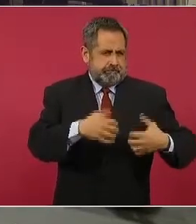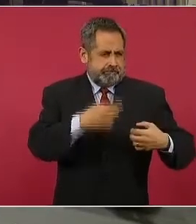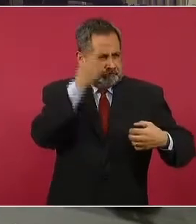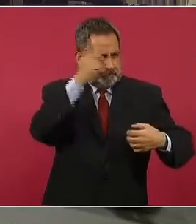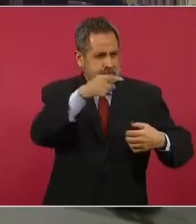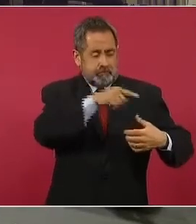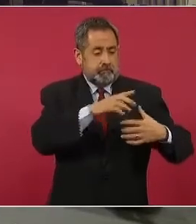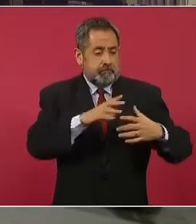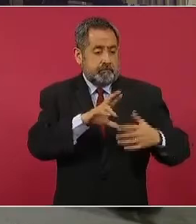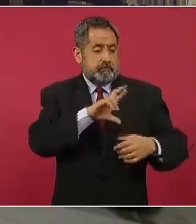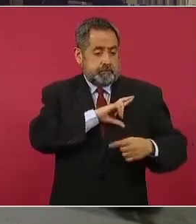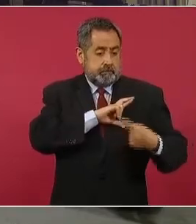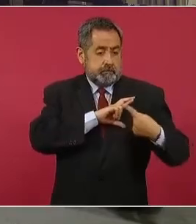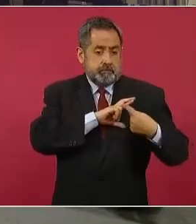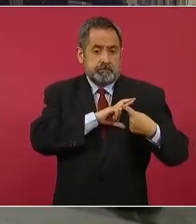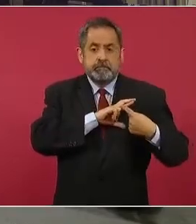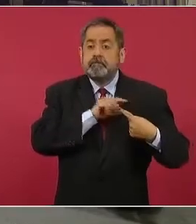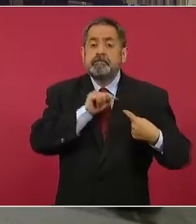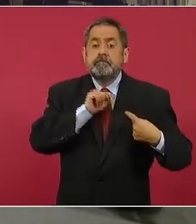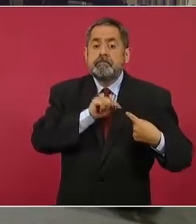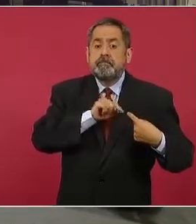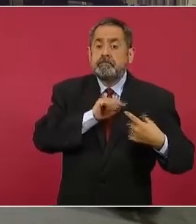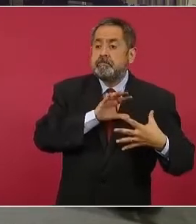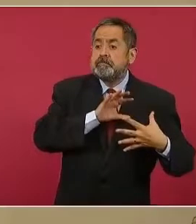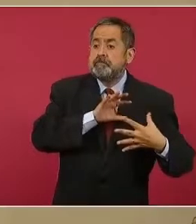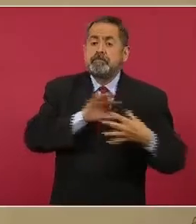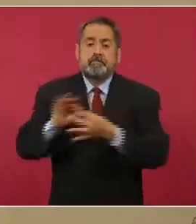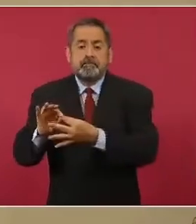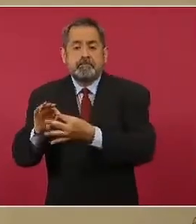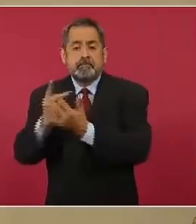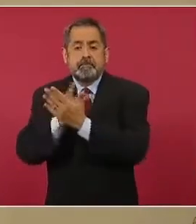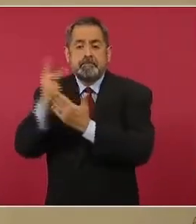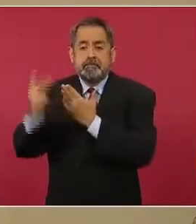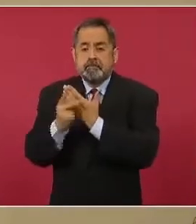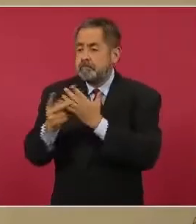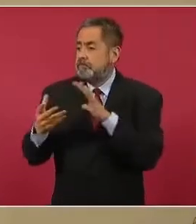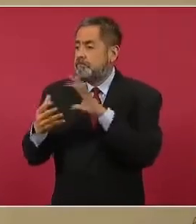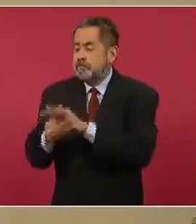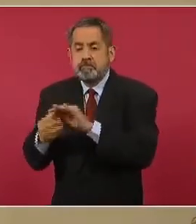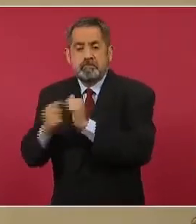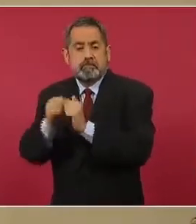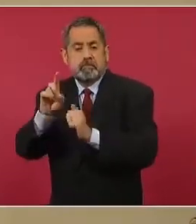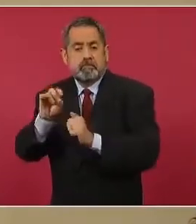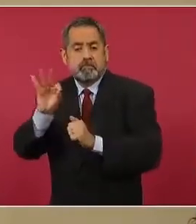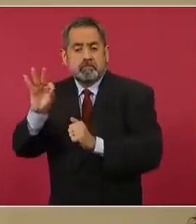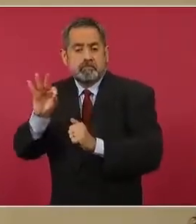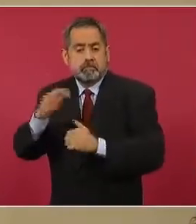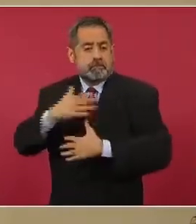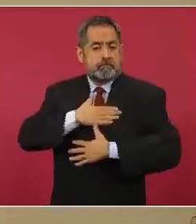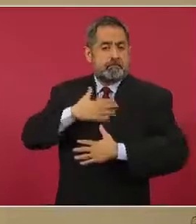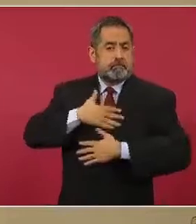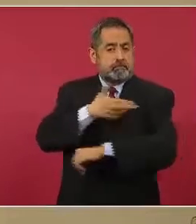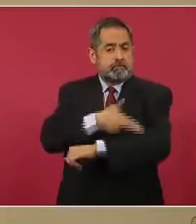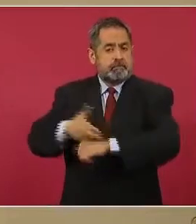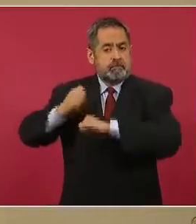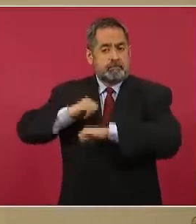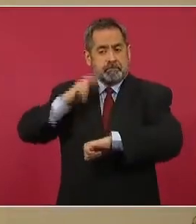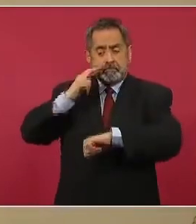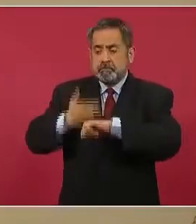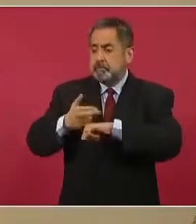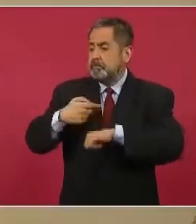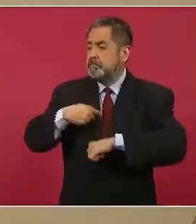investigación en donde todo apunta a una privatización de la asistencia social, de los DIF en distintos estados, prácticamente